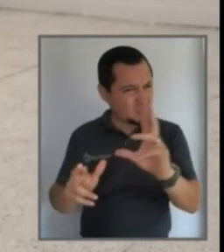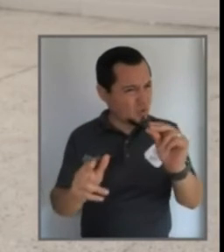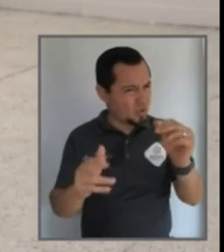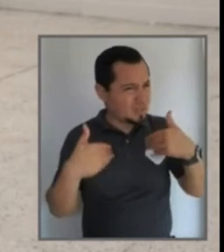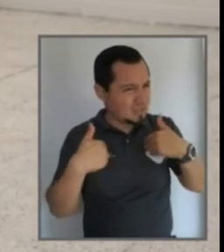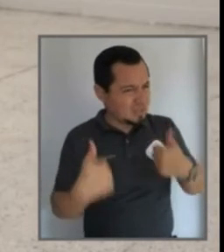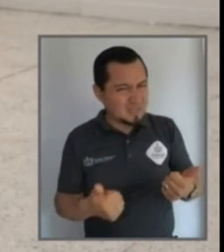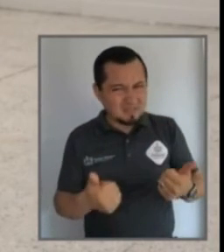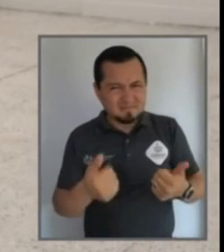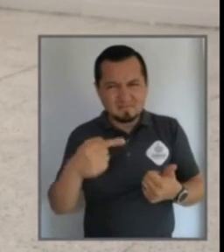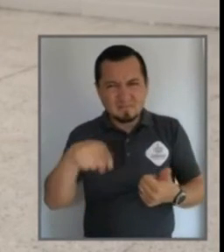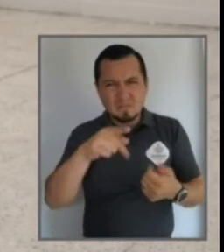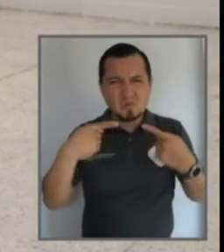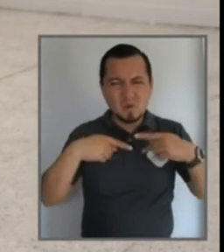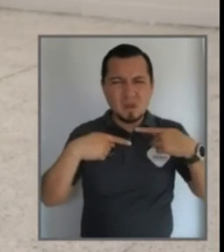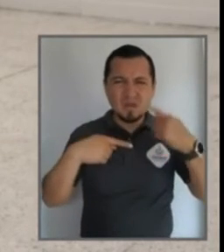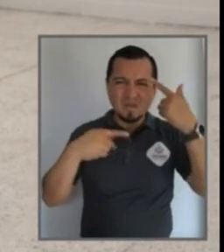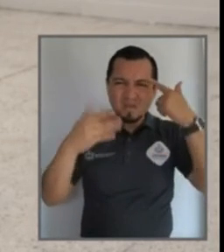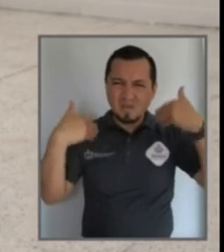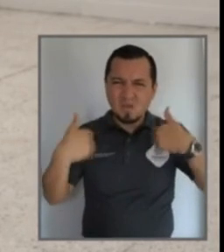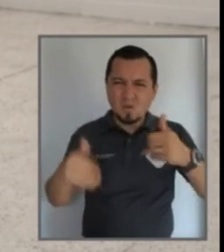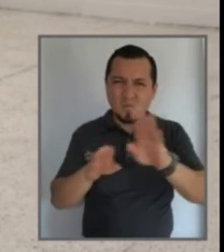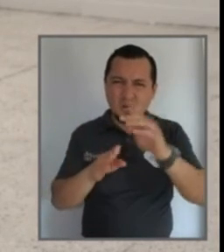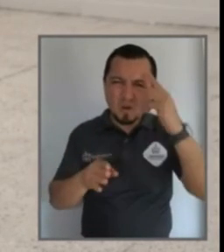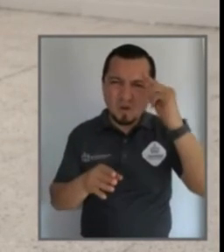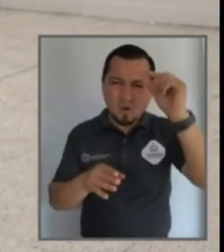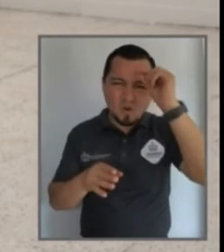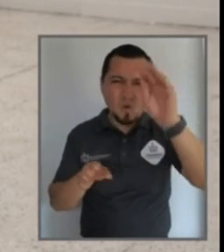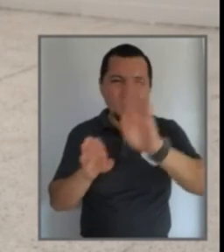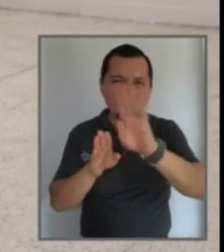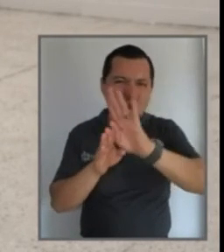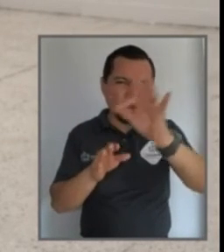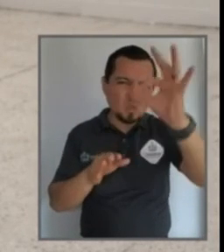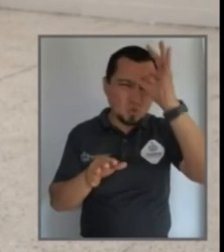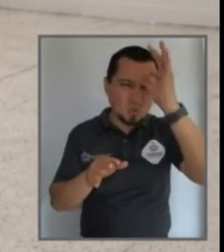pues es verdaderamente una muestra de estupidez